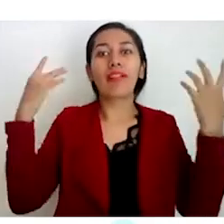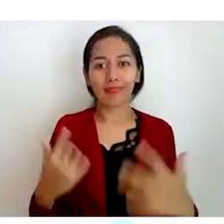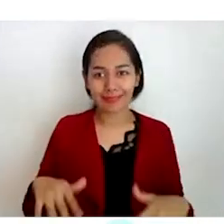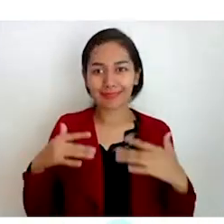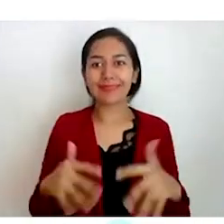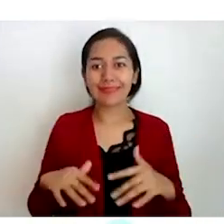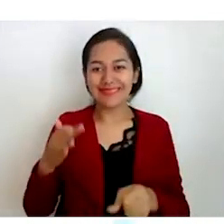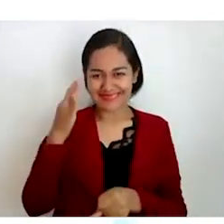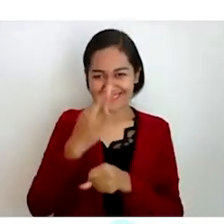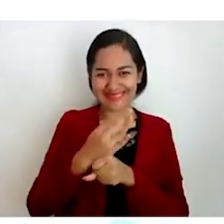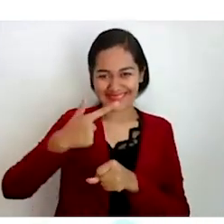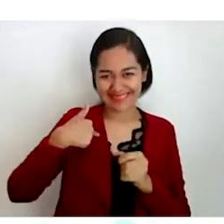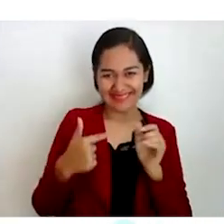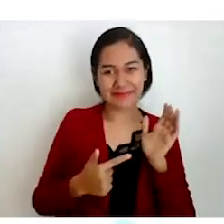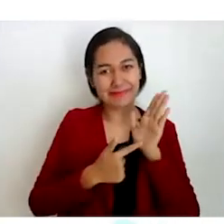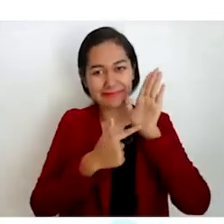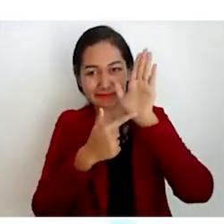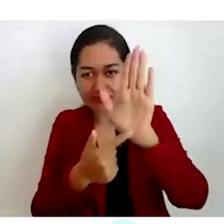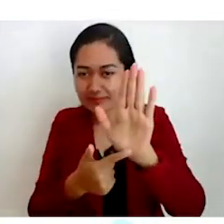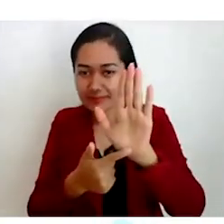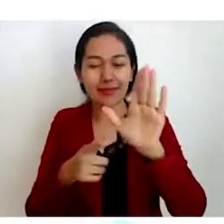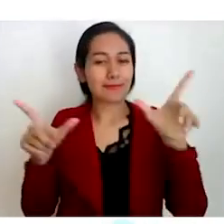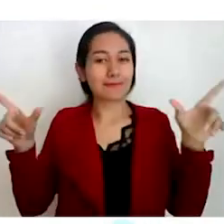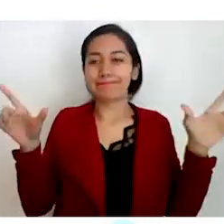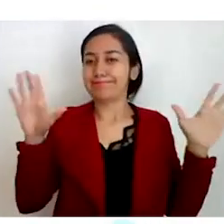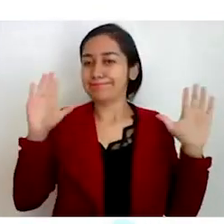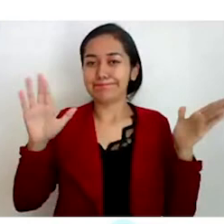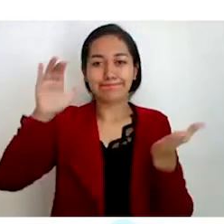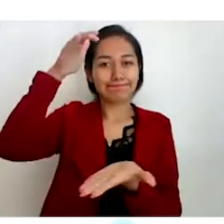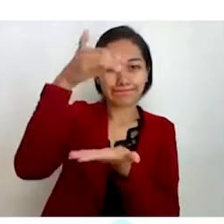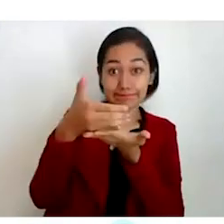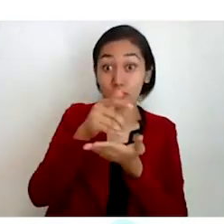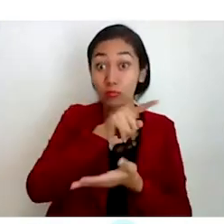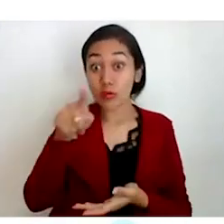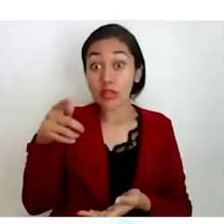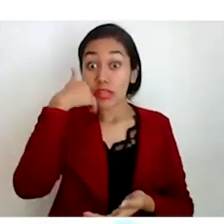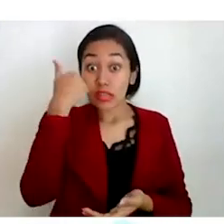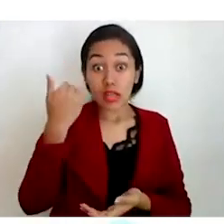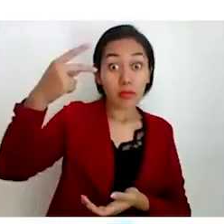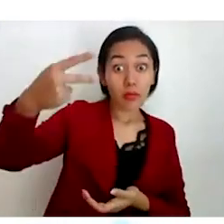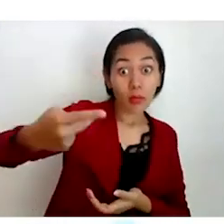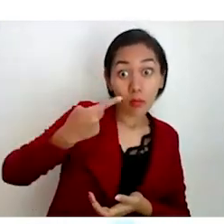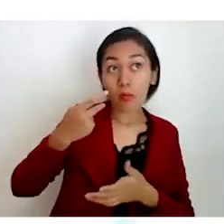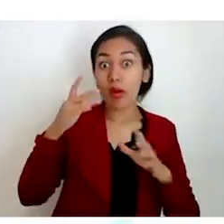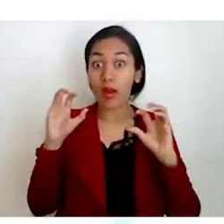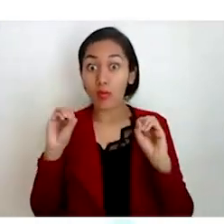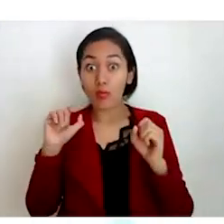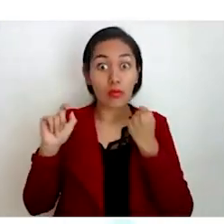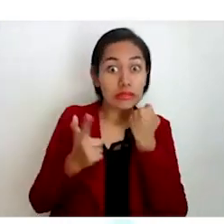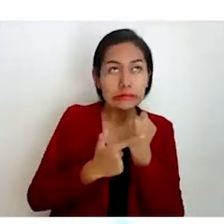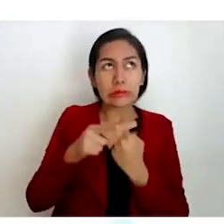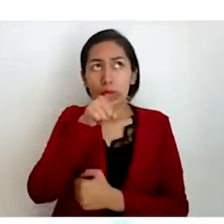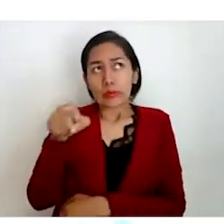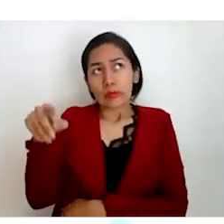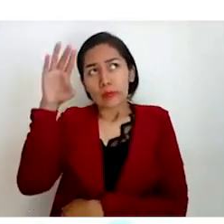este material para comentarios, preguntas, reflexiones en torno a las ciudades y